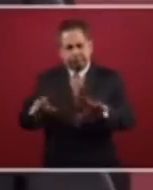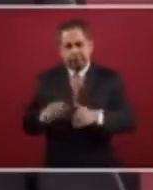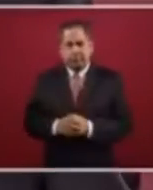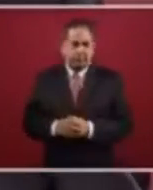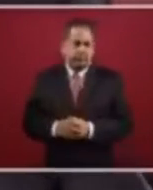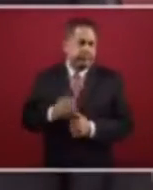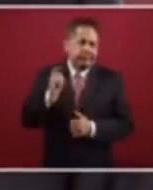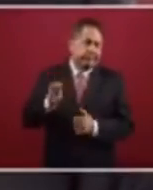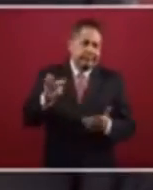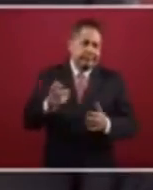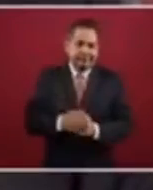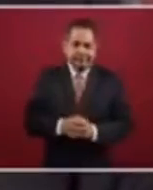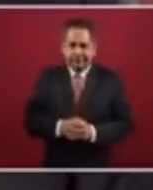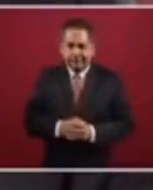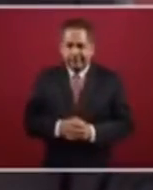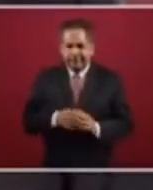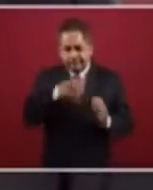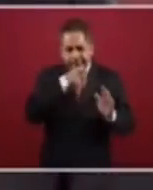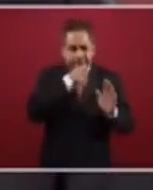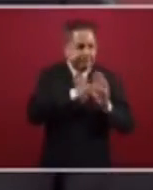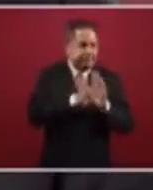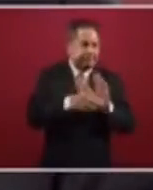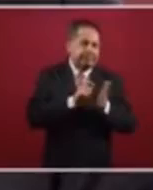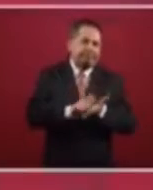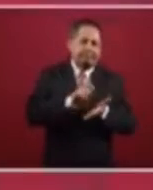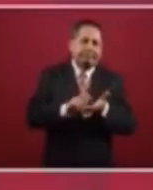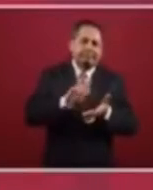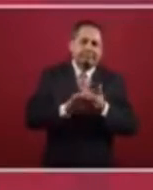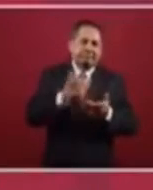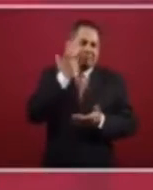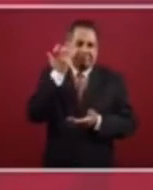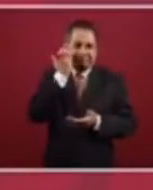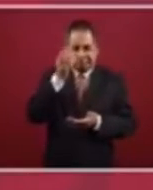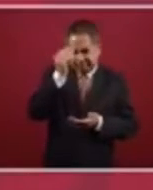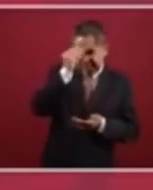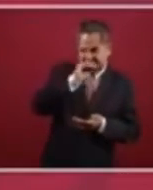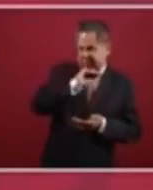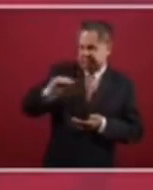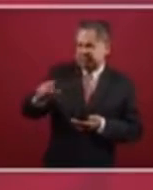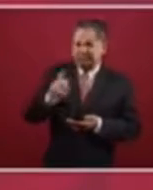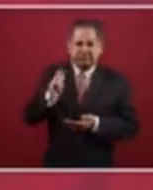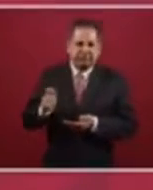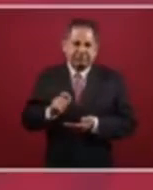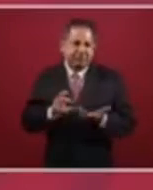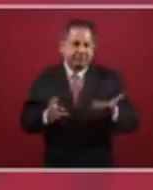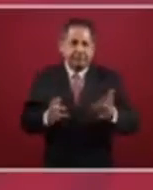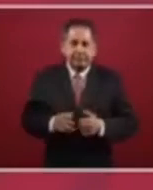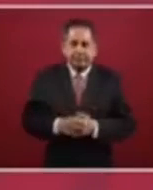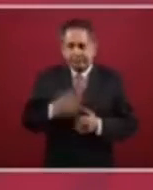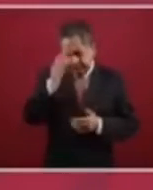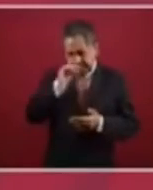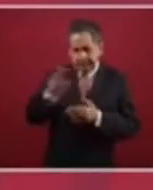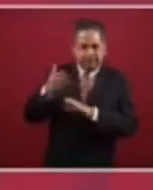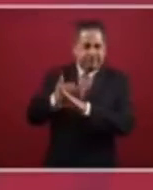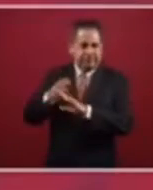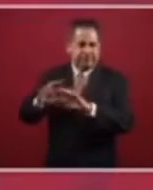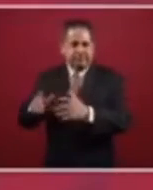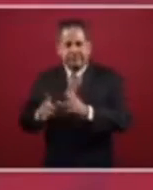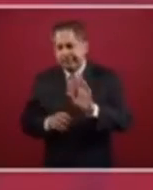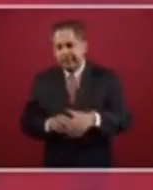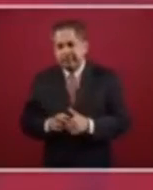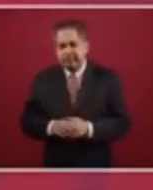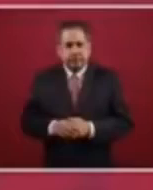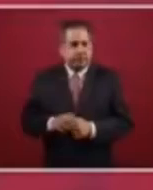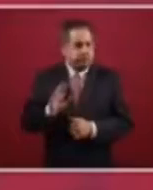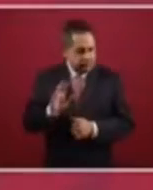Son de estos reportajes que se hacen con propósito de afectar políticamente,